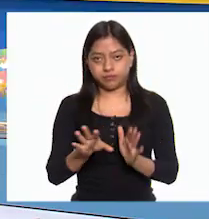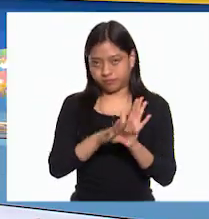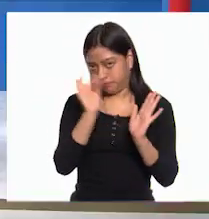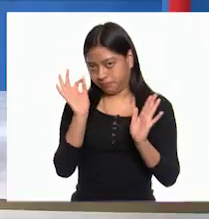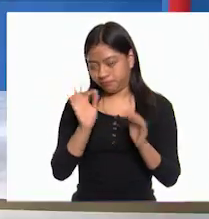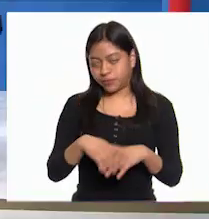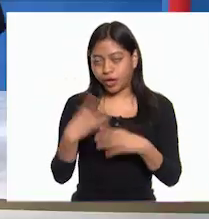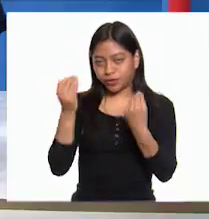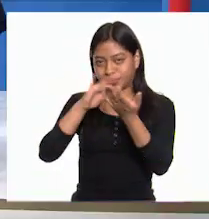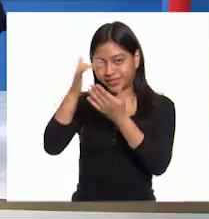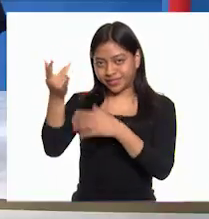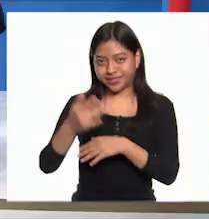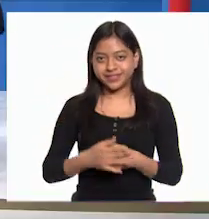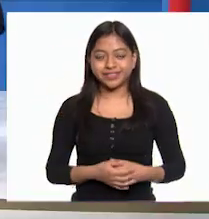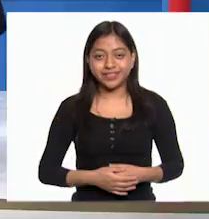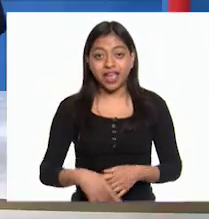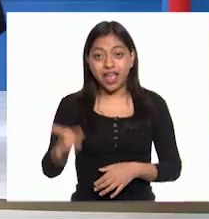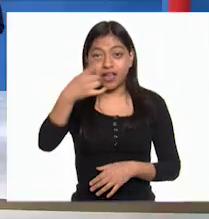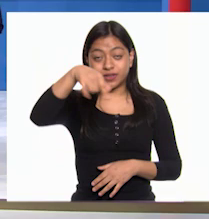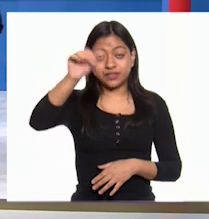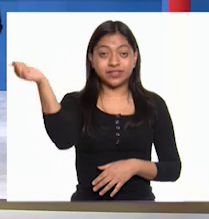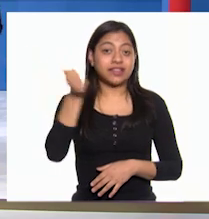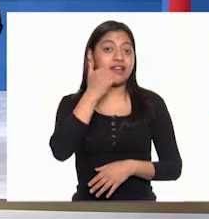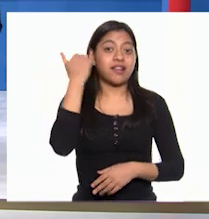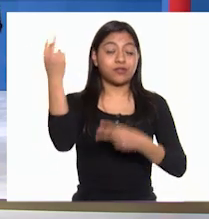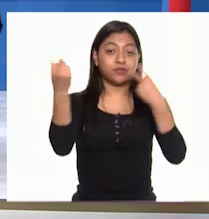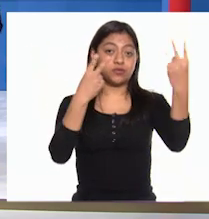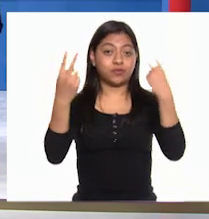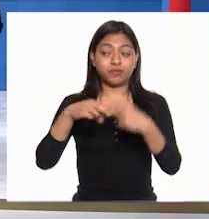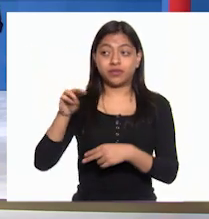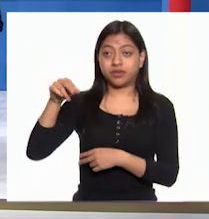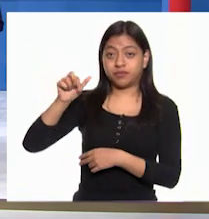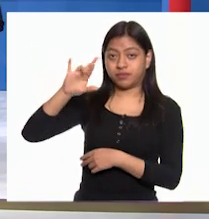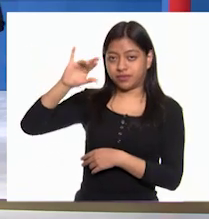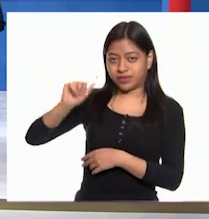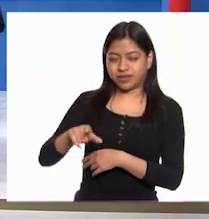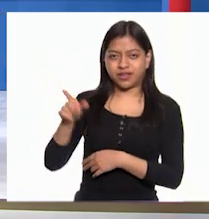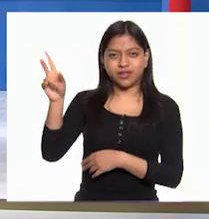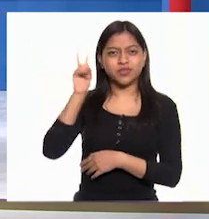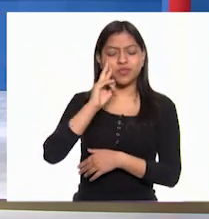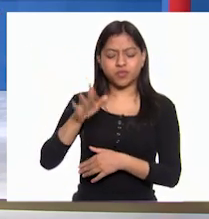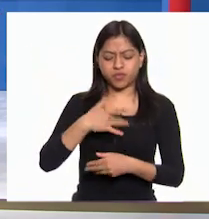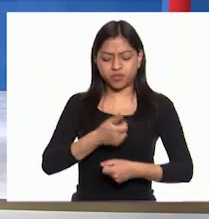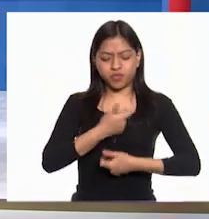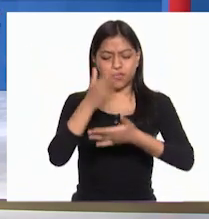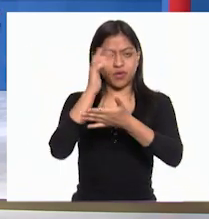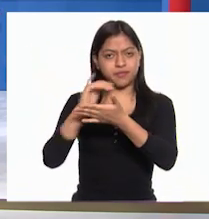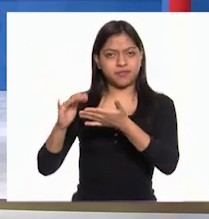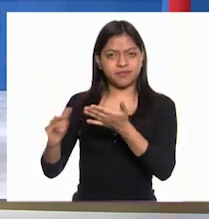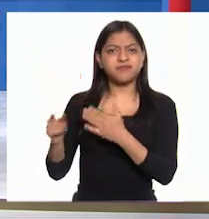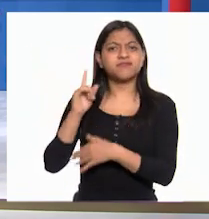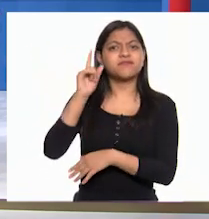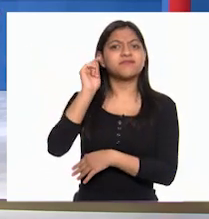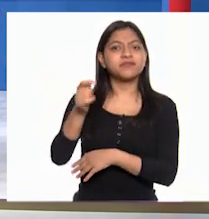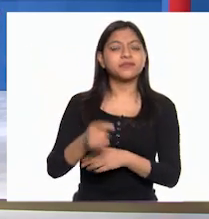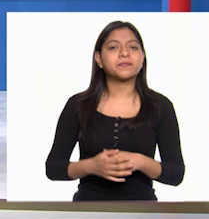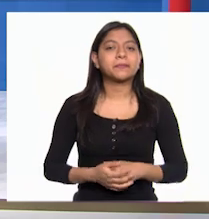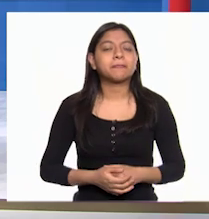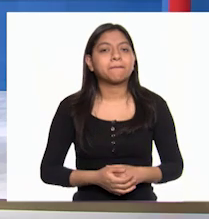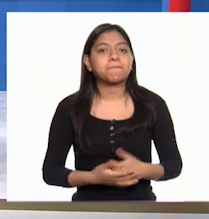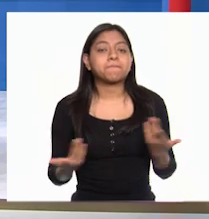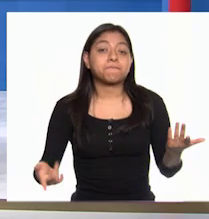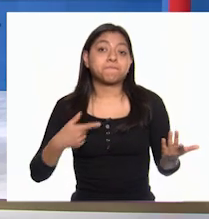Muchísimas gracias, María. Estudiantes en casa, María, ¿qué les pareció? Pues Gaby, me